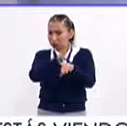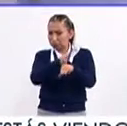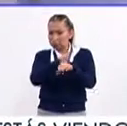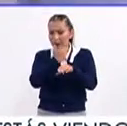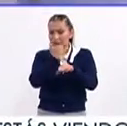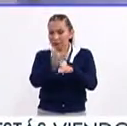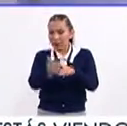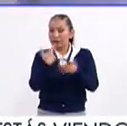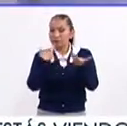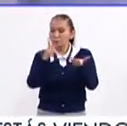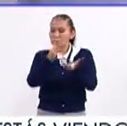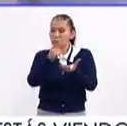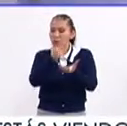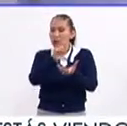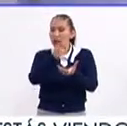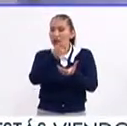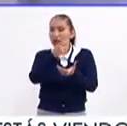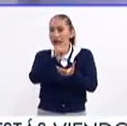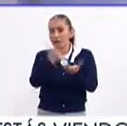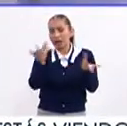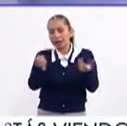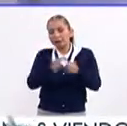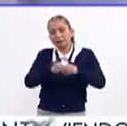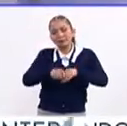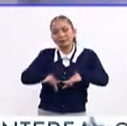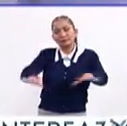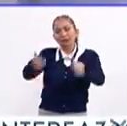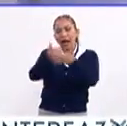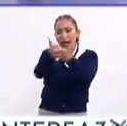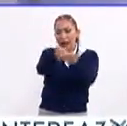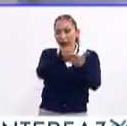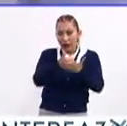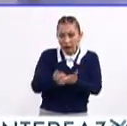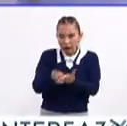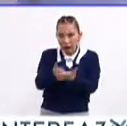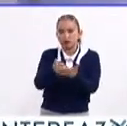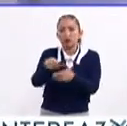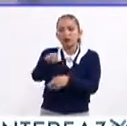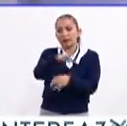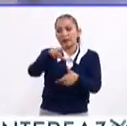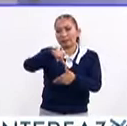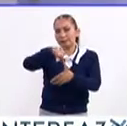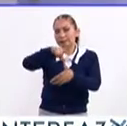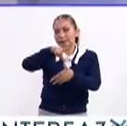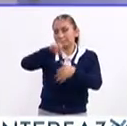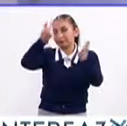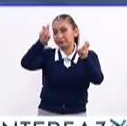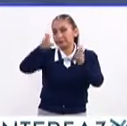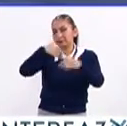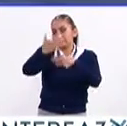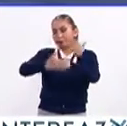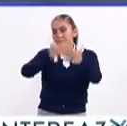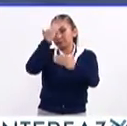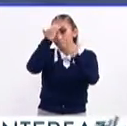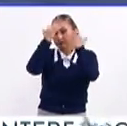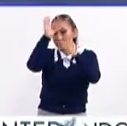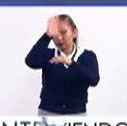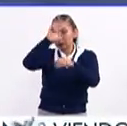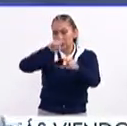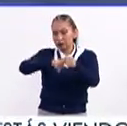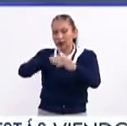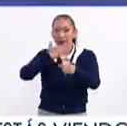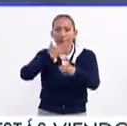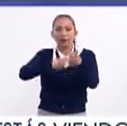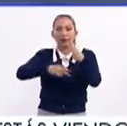tiene muchos posgrados y pues que genera eso, ¿no? Una colaboración en América Latina en materia del avance del conocimiento en las ciencias